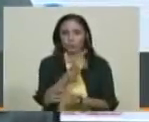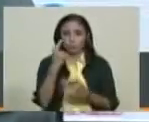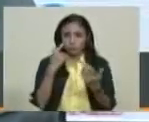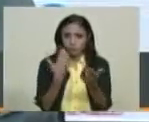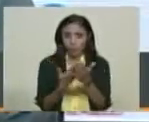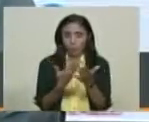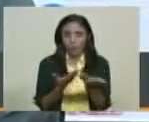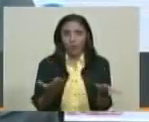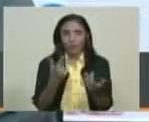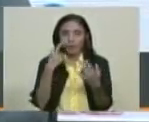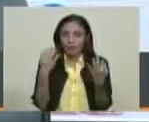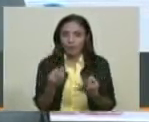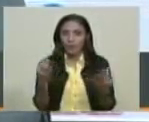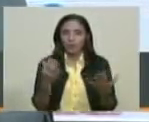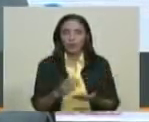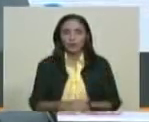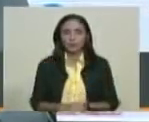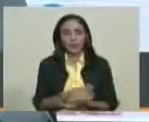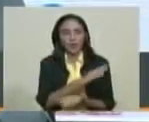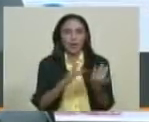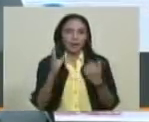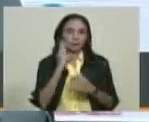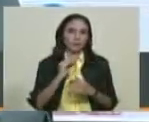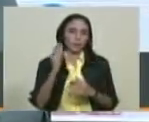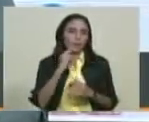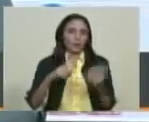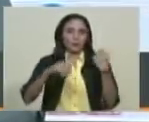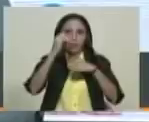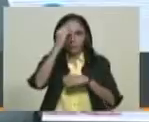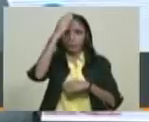cuenta? Tenemos que volvernos expertos en economía